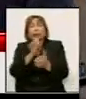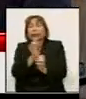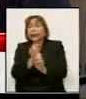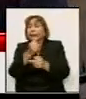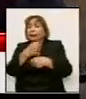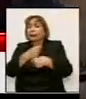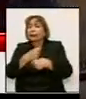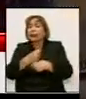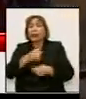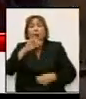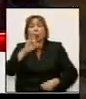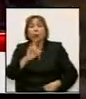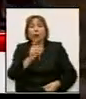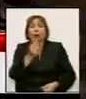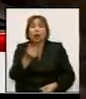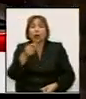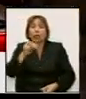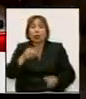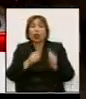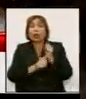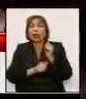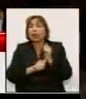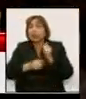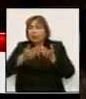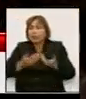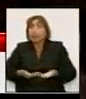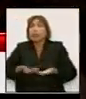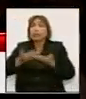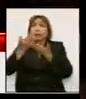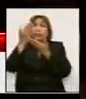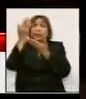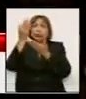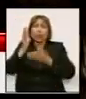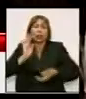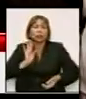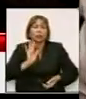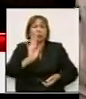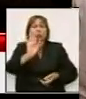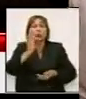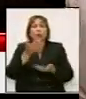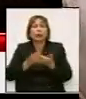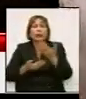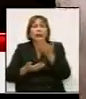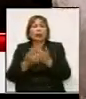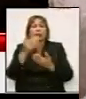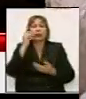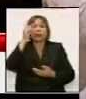nuestro hermano Juan, te dignes recibirlo en tu seno como Padre